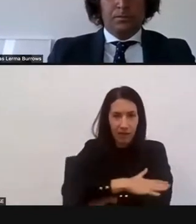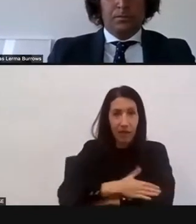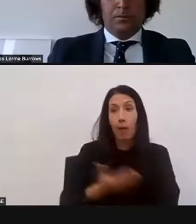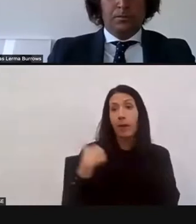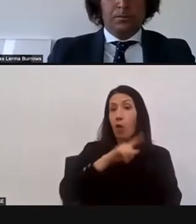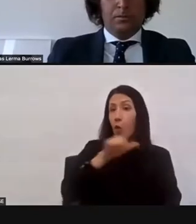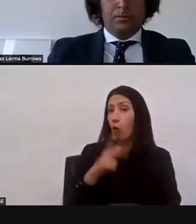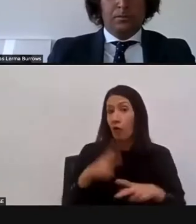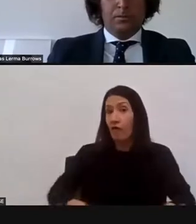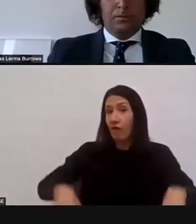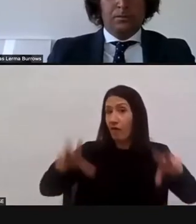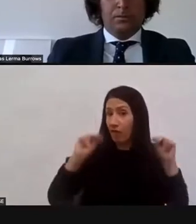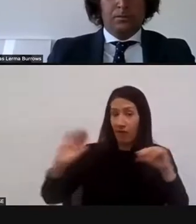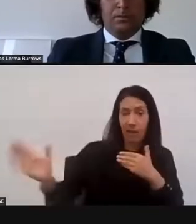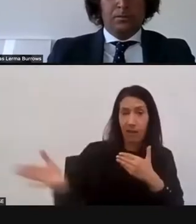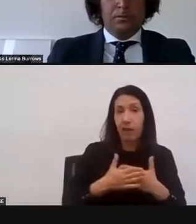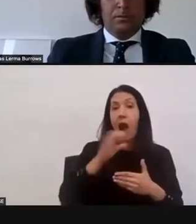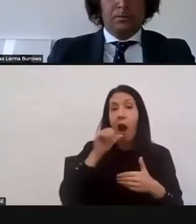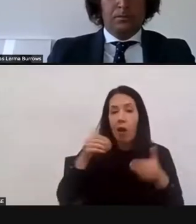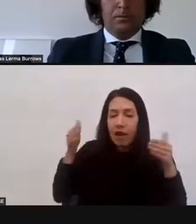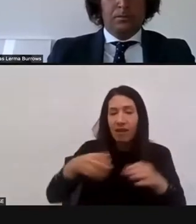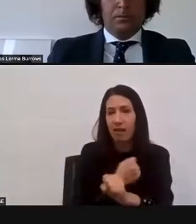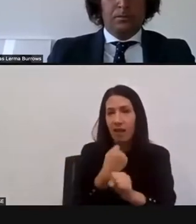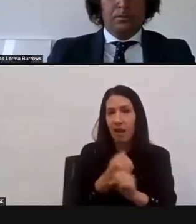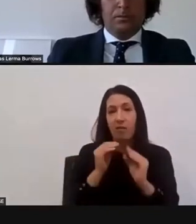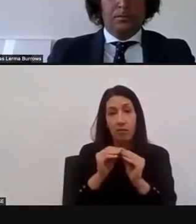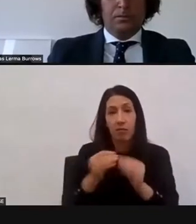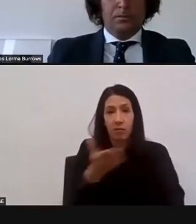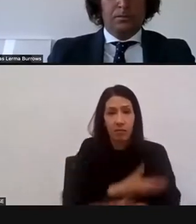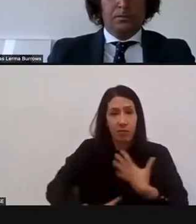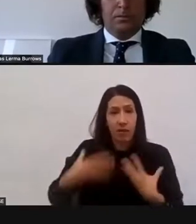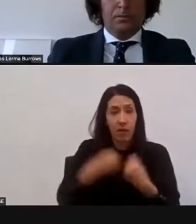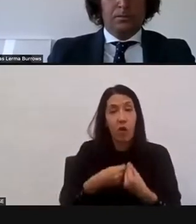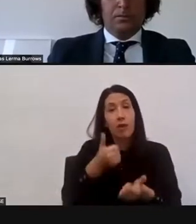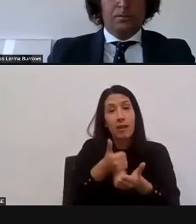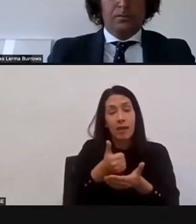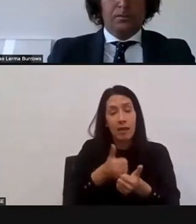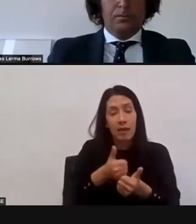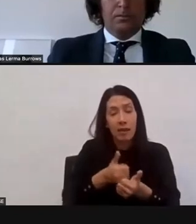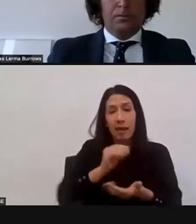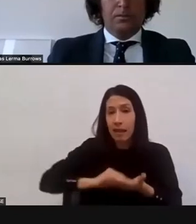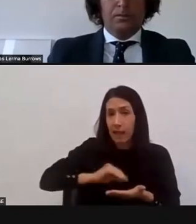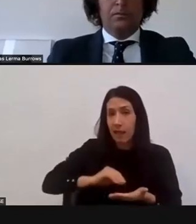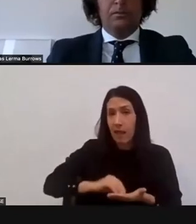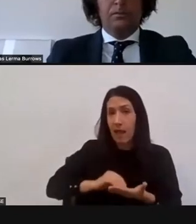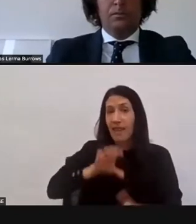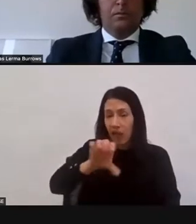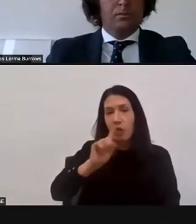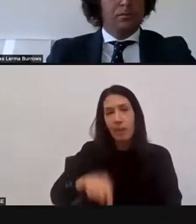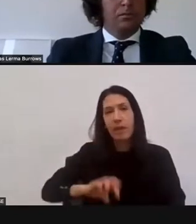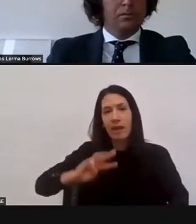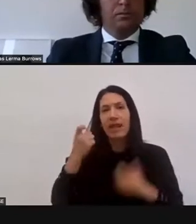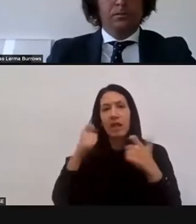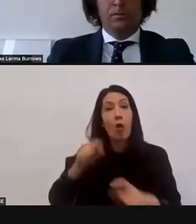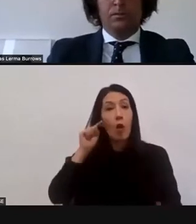concluido y sobre el que estamos trabajando junto a la Secretaría de Estado, el tercer sector, para la